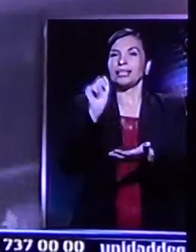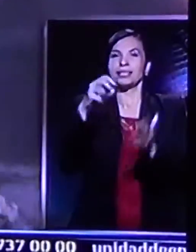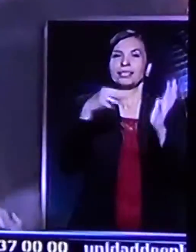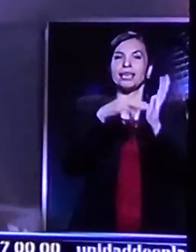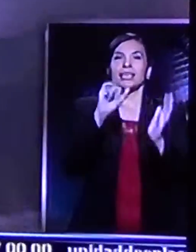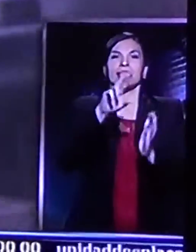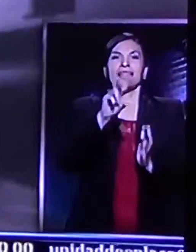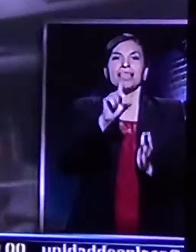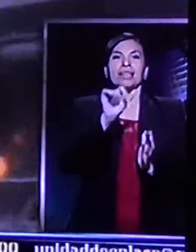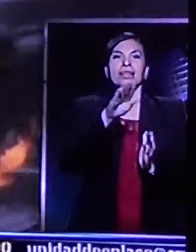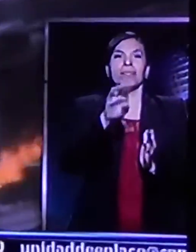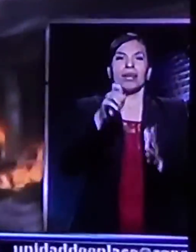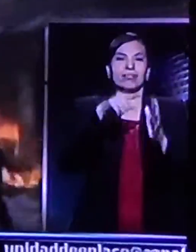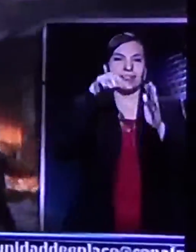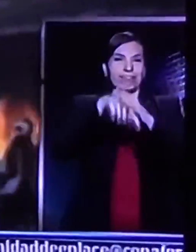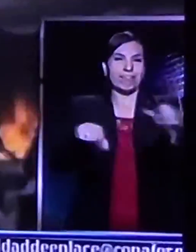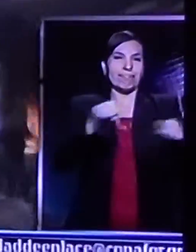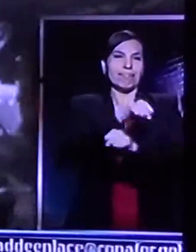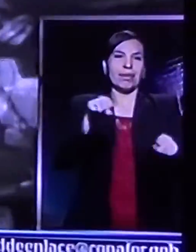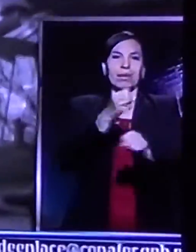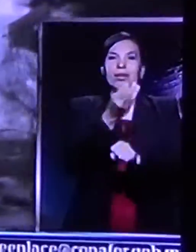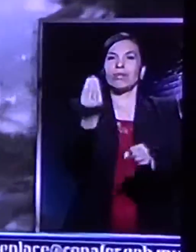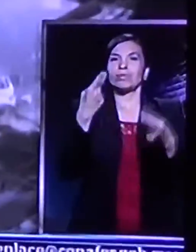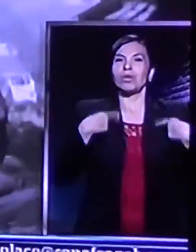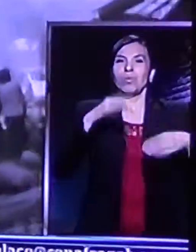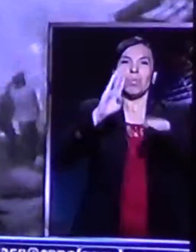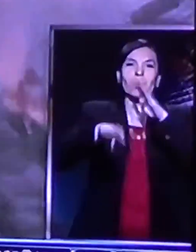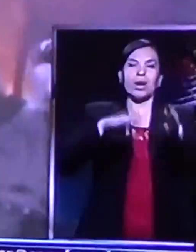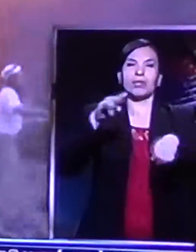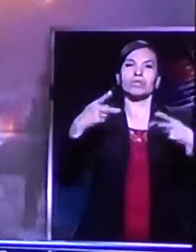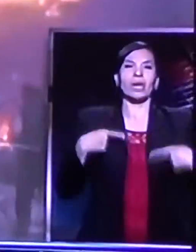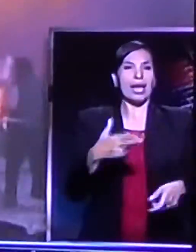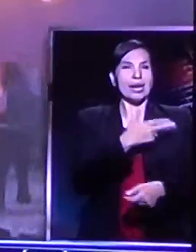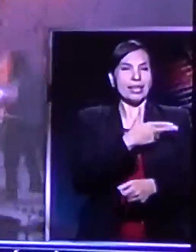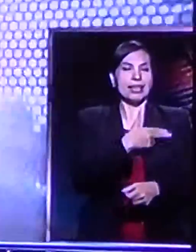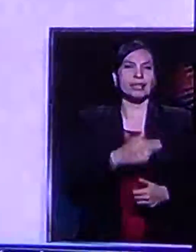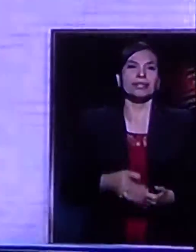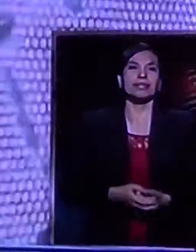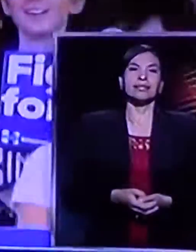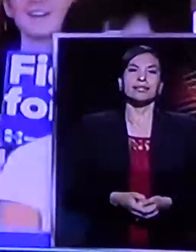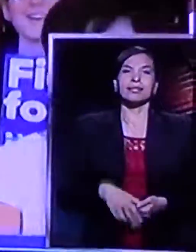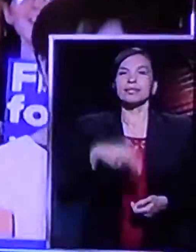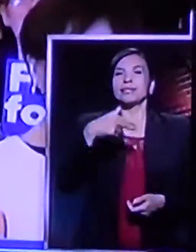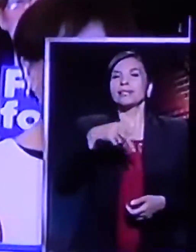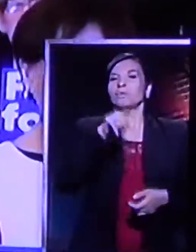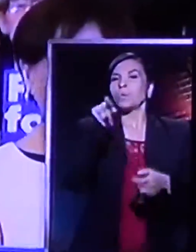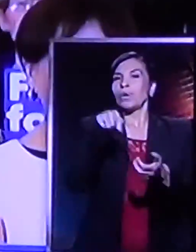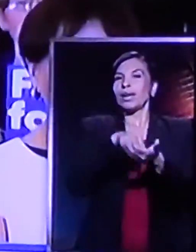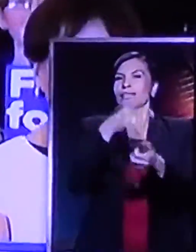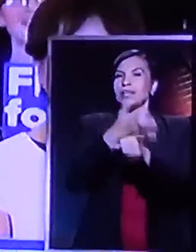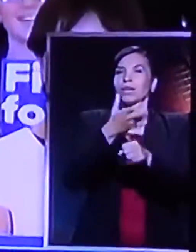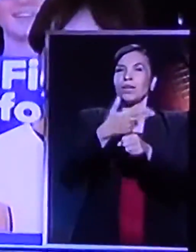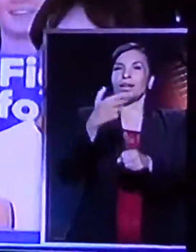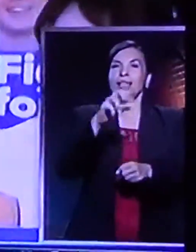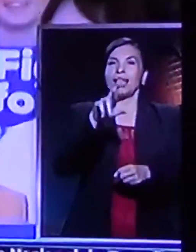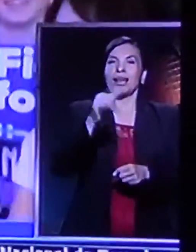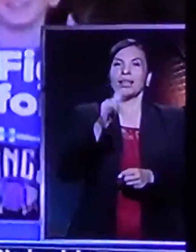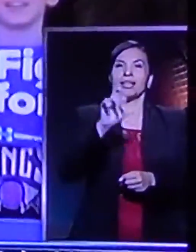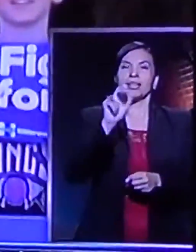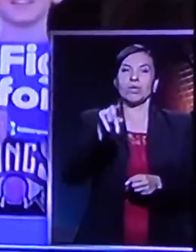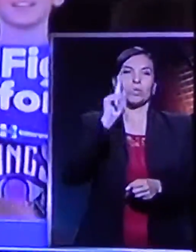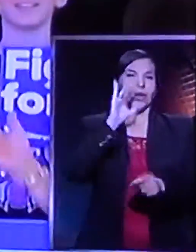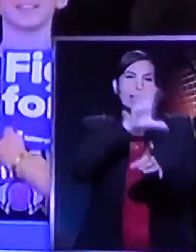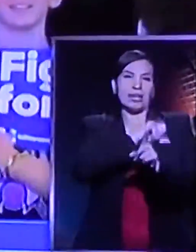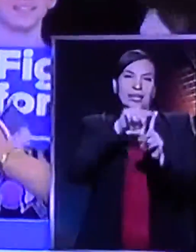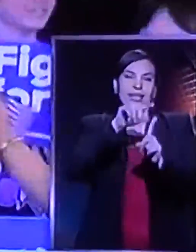de Idlib. Un bombardeo dejó decenas de muertos y heridos. En Estados Unidos, Hillary Clinton, la favorita para ser